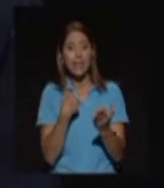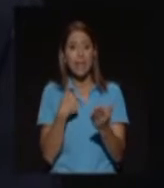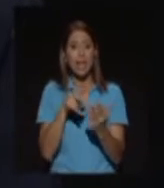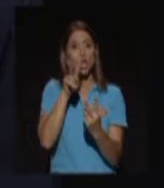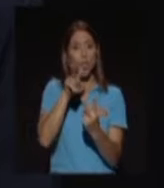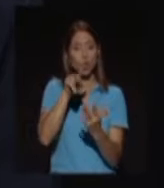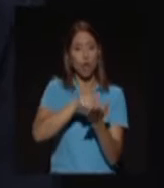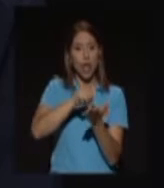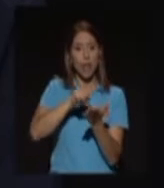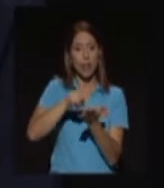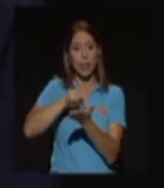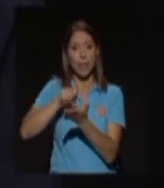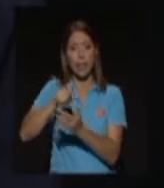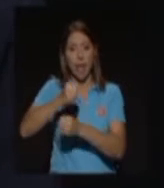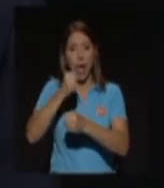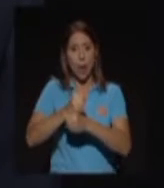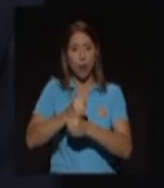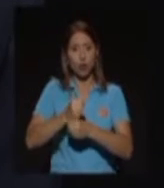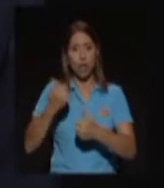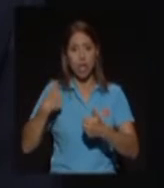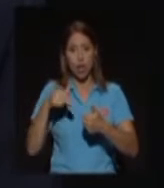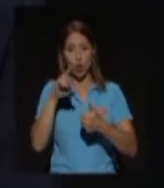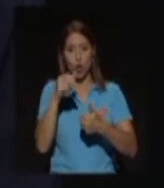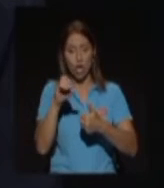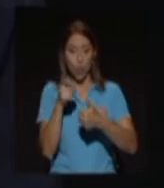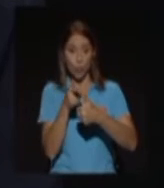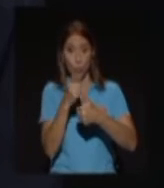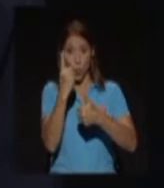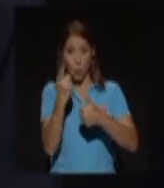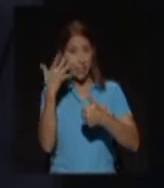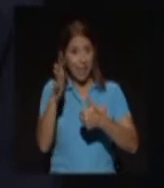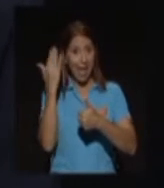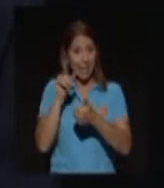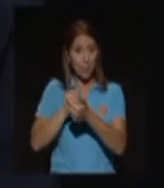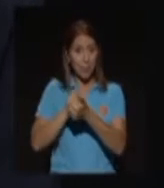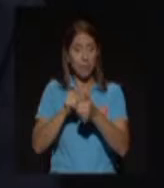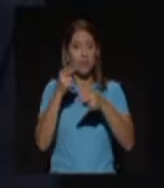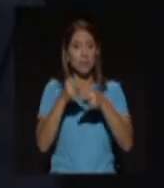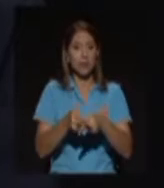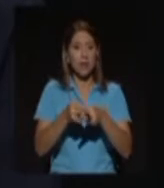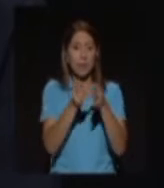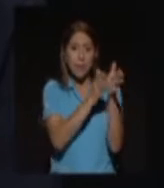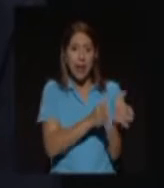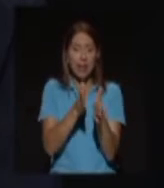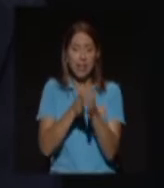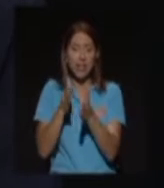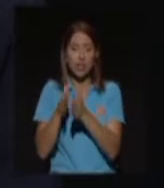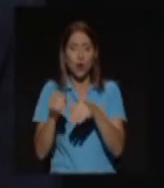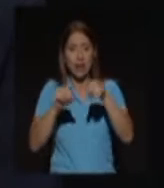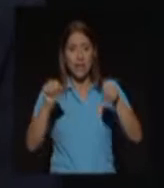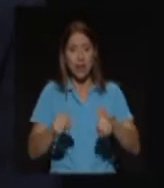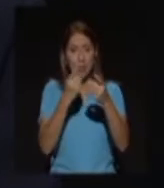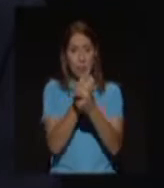trabajos de don Rodrigo. Uno que ya había sido publicado era Planificación en régimen democrático. Ese ya